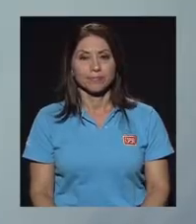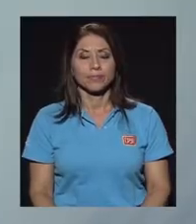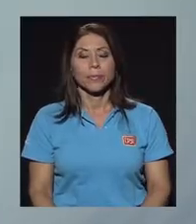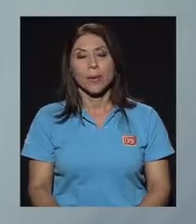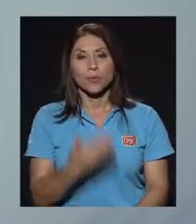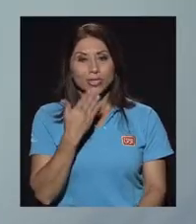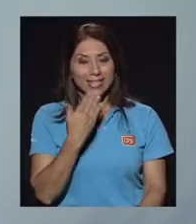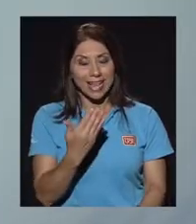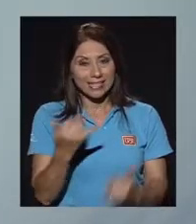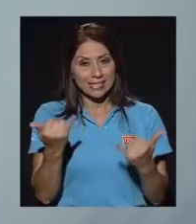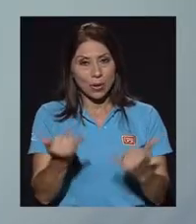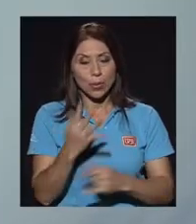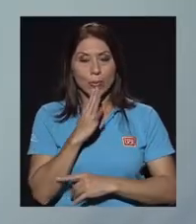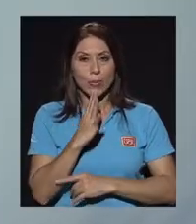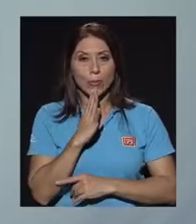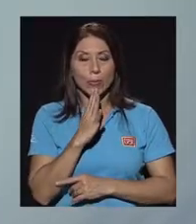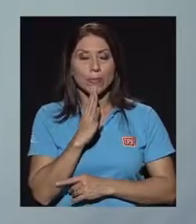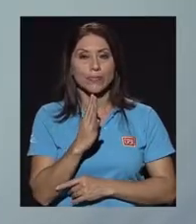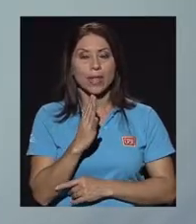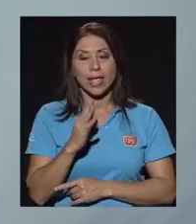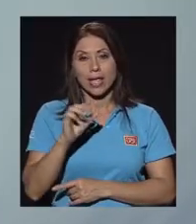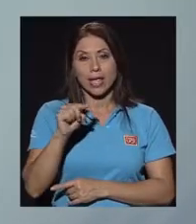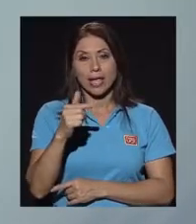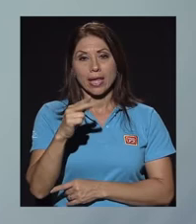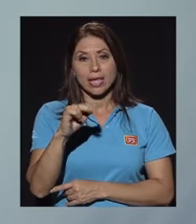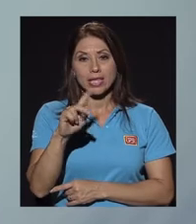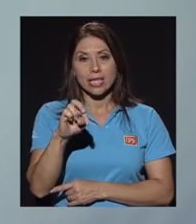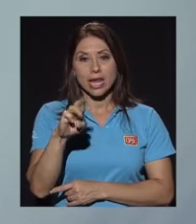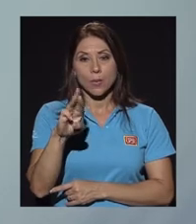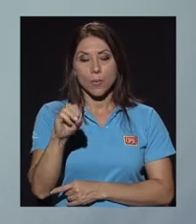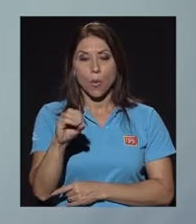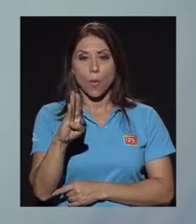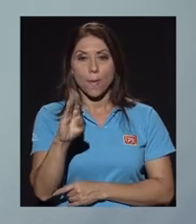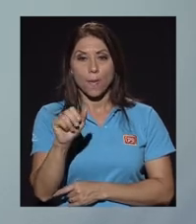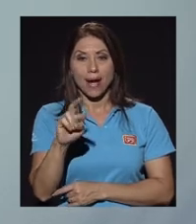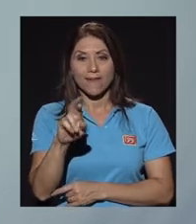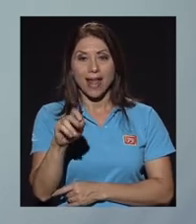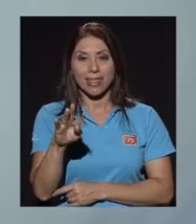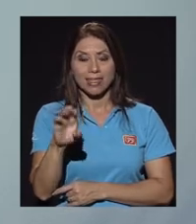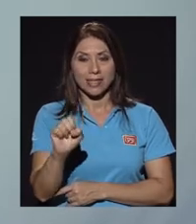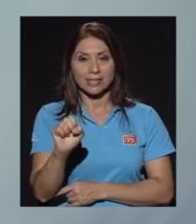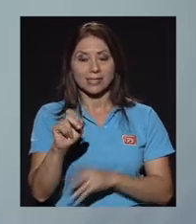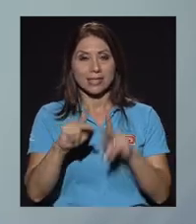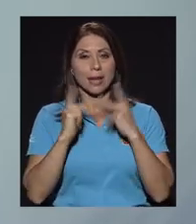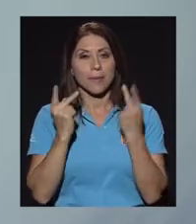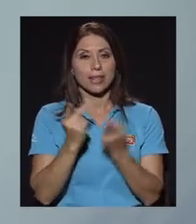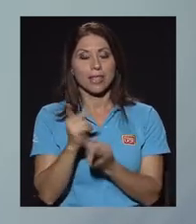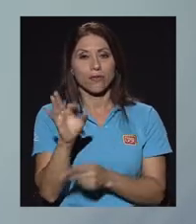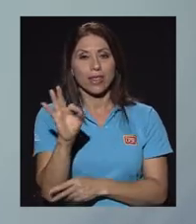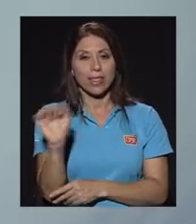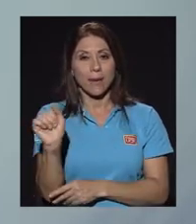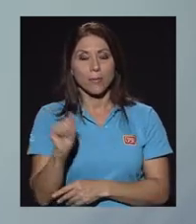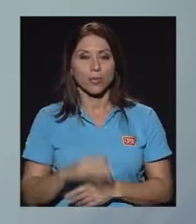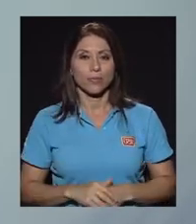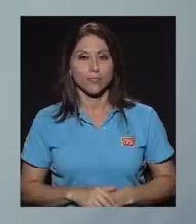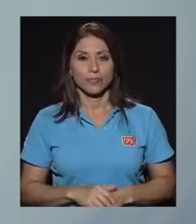Muchas gracias. Le damos la palabra a don Guillermo Barrantes del Partido Frente Amplio.